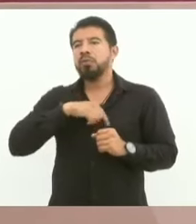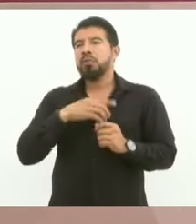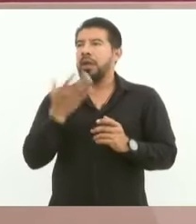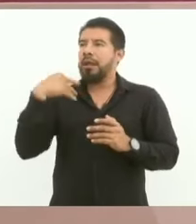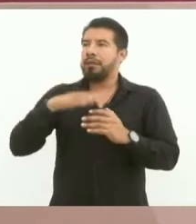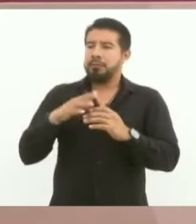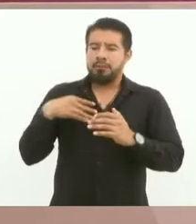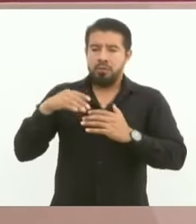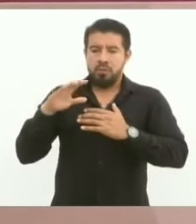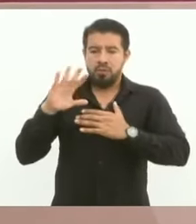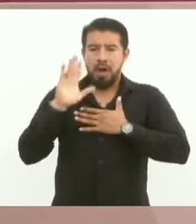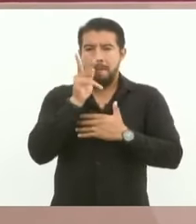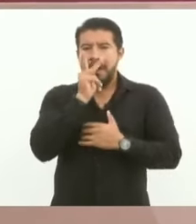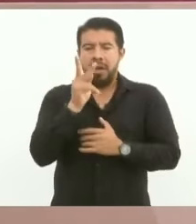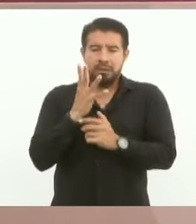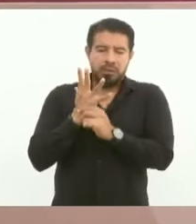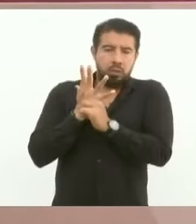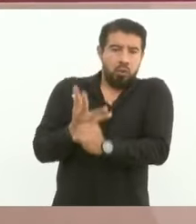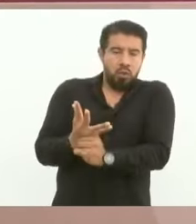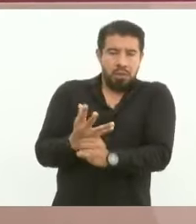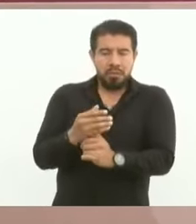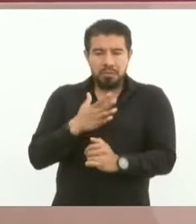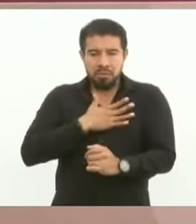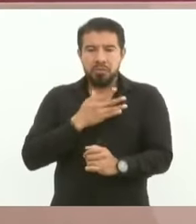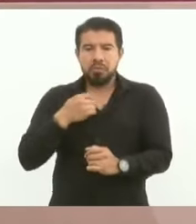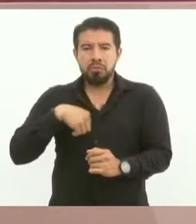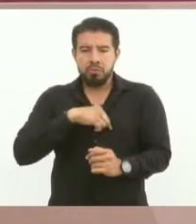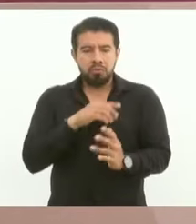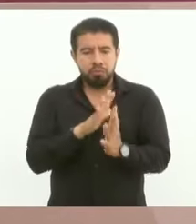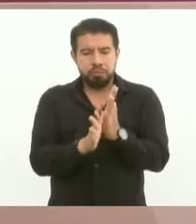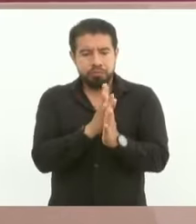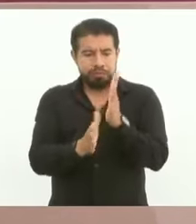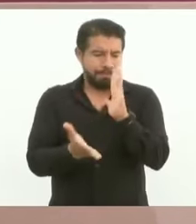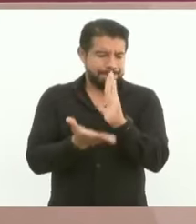a construirla, terminarla, y